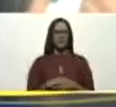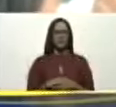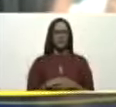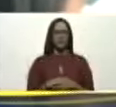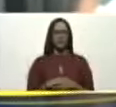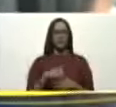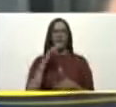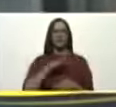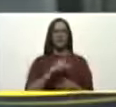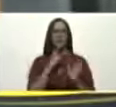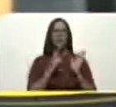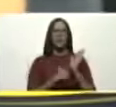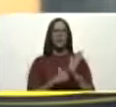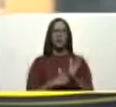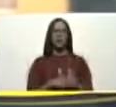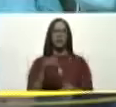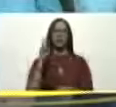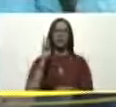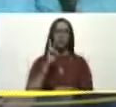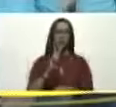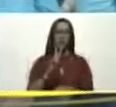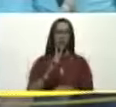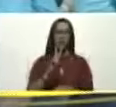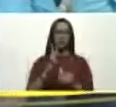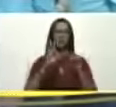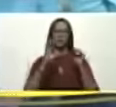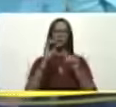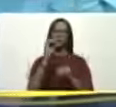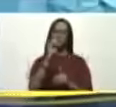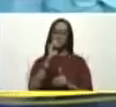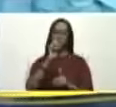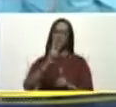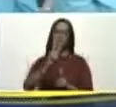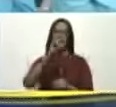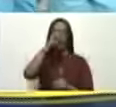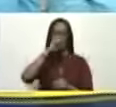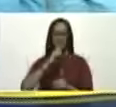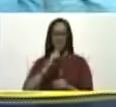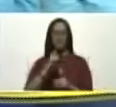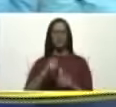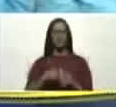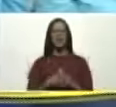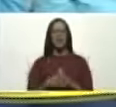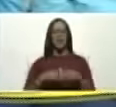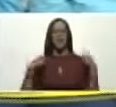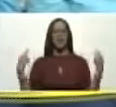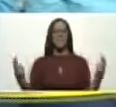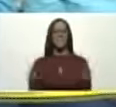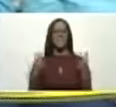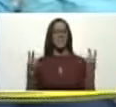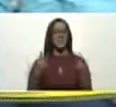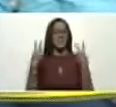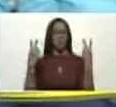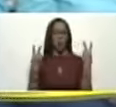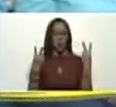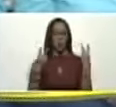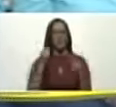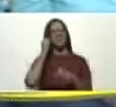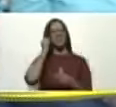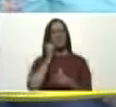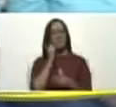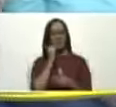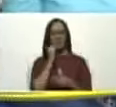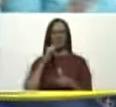está cumpliendo 202 años la gran victoria de Antonio José de Sucre y